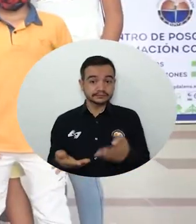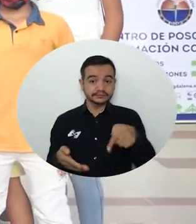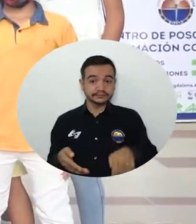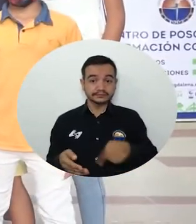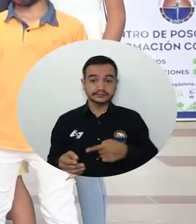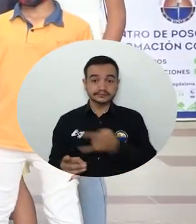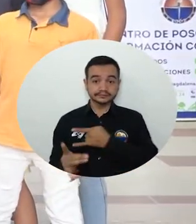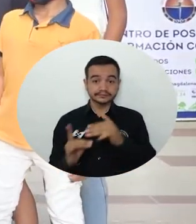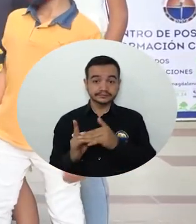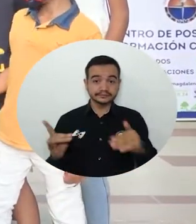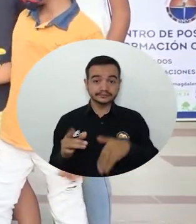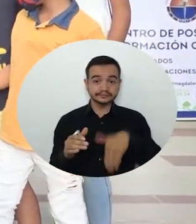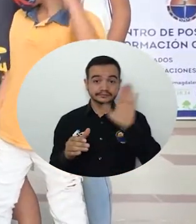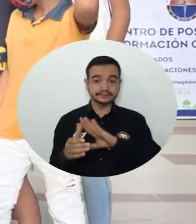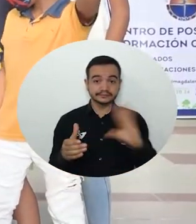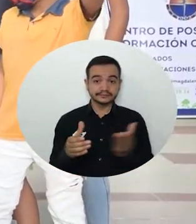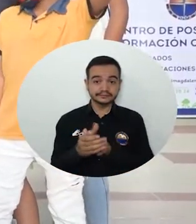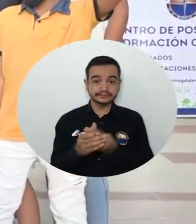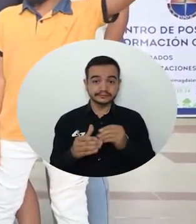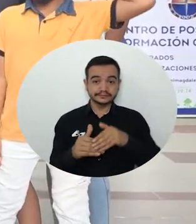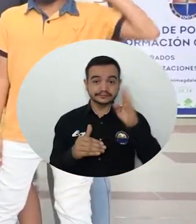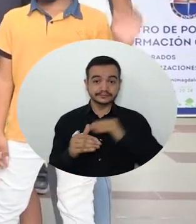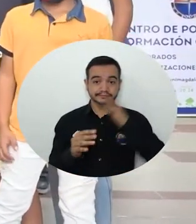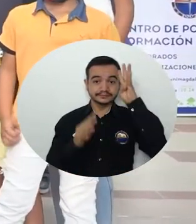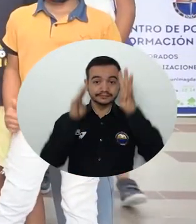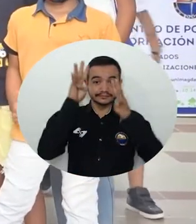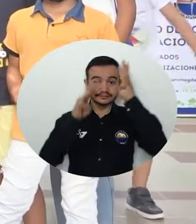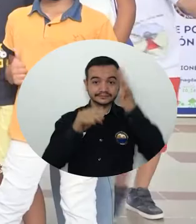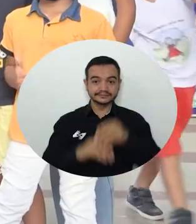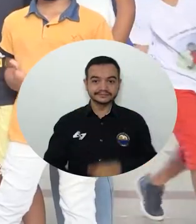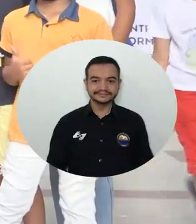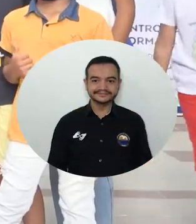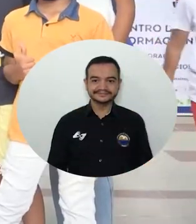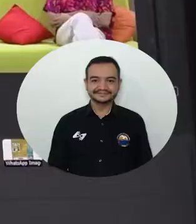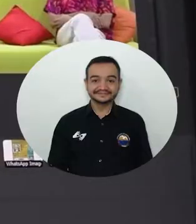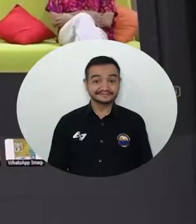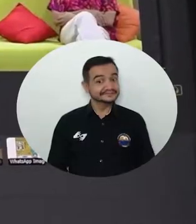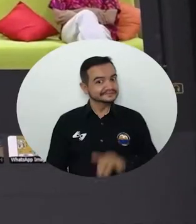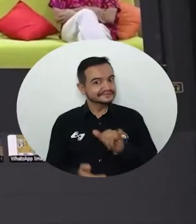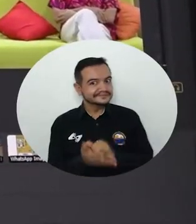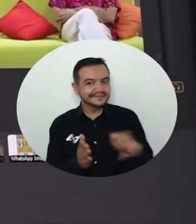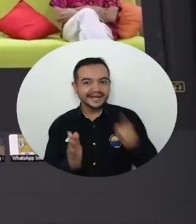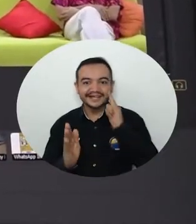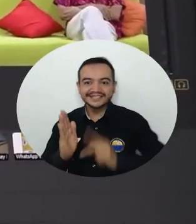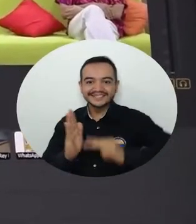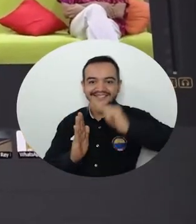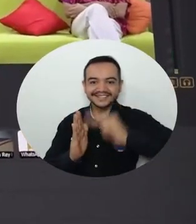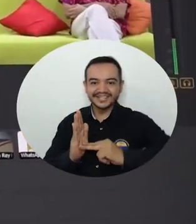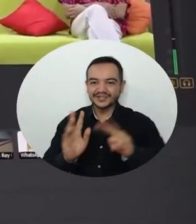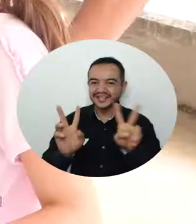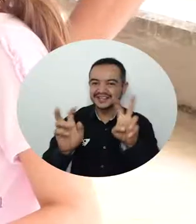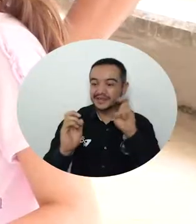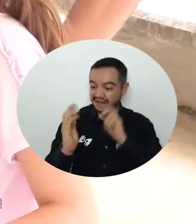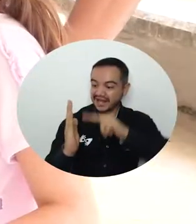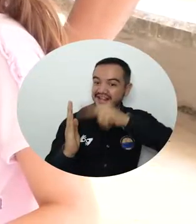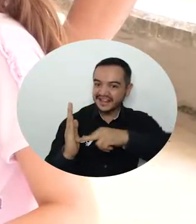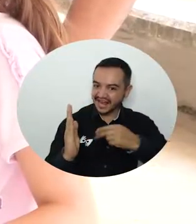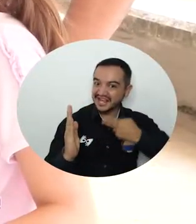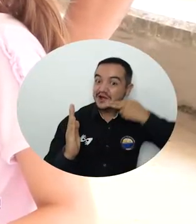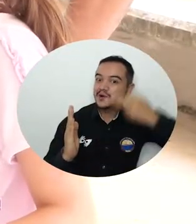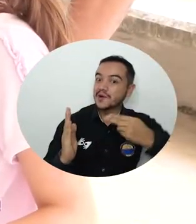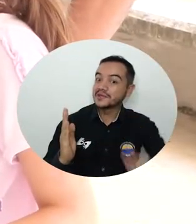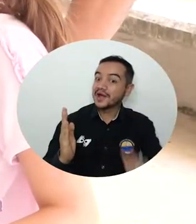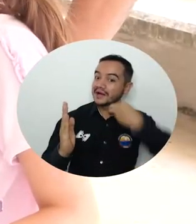una universidad más incluyente e innovadora. Con la franja para promoción de lectura, Leer es mi cuento, los